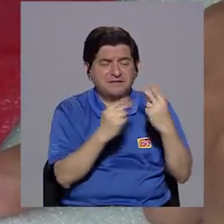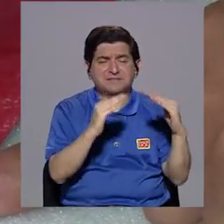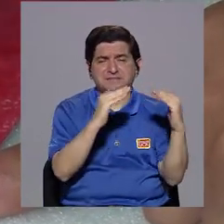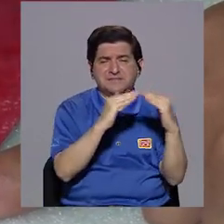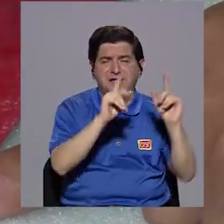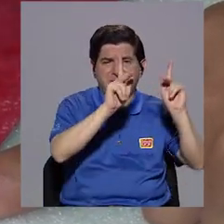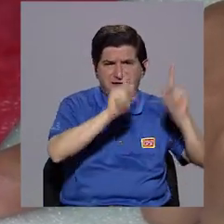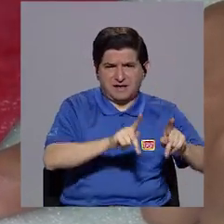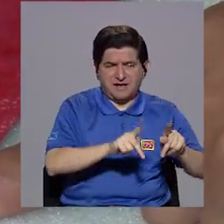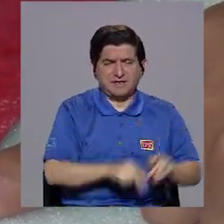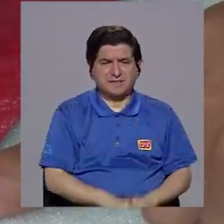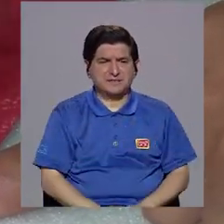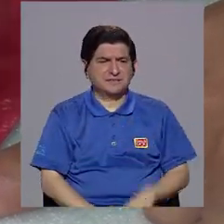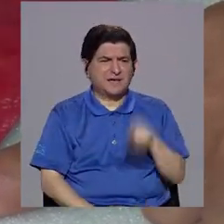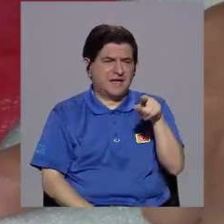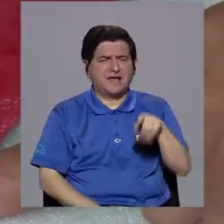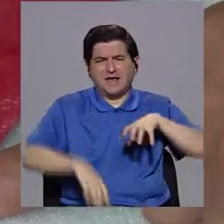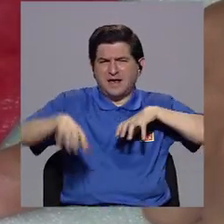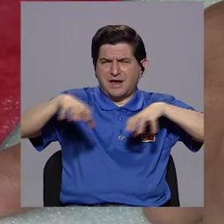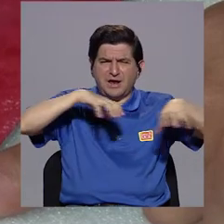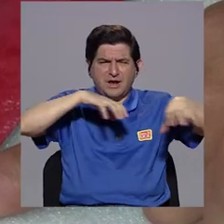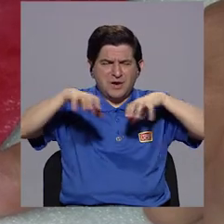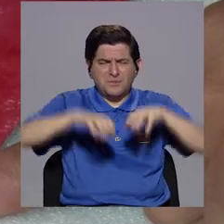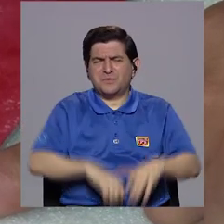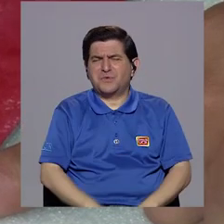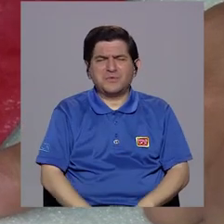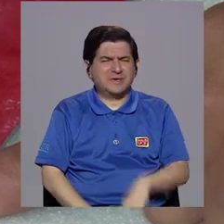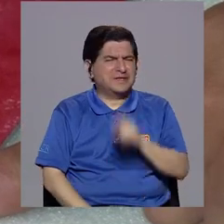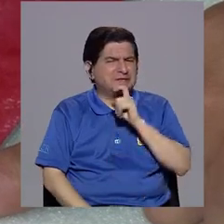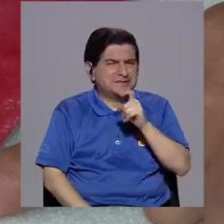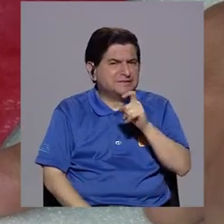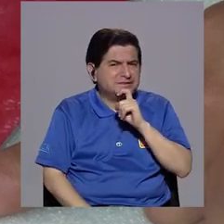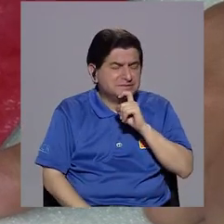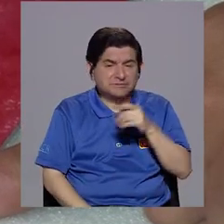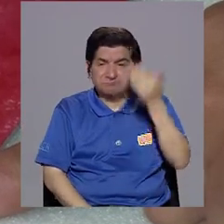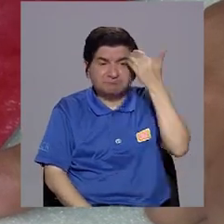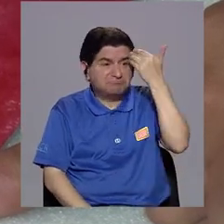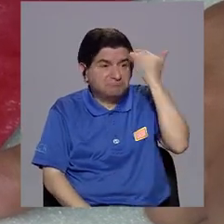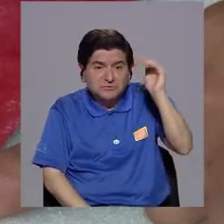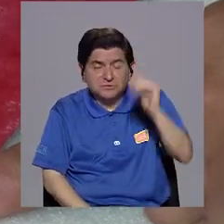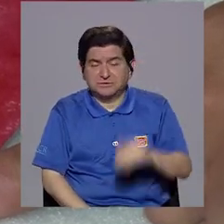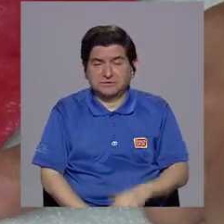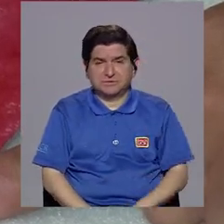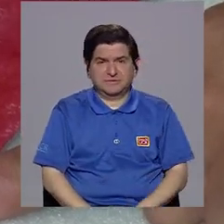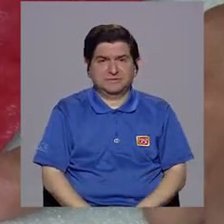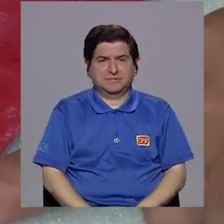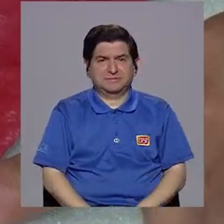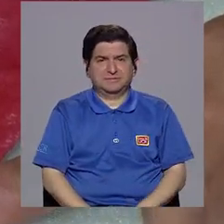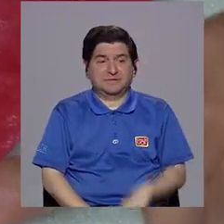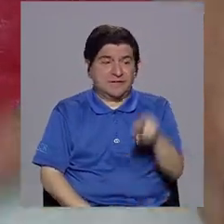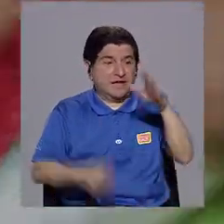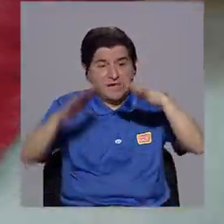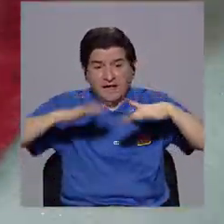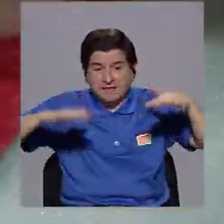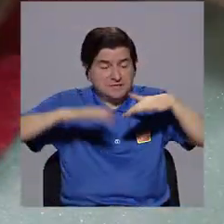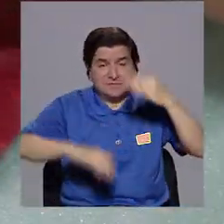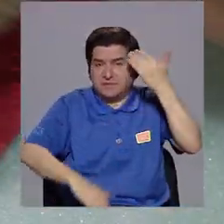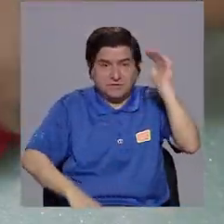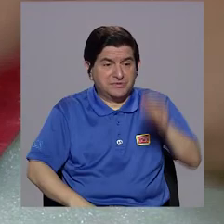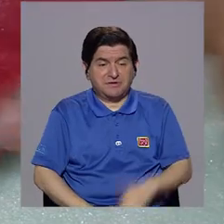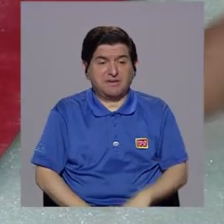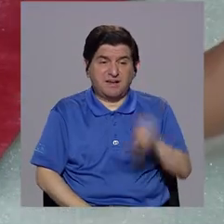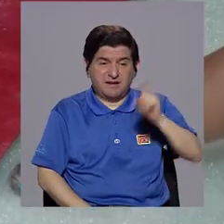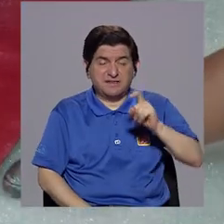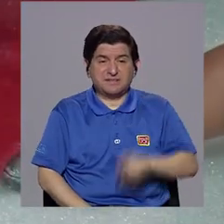les tocara ir a visitar a la casa de alguien, una persona que tal vez tenga una movilidad complicada, no saben cómo es ese espacio, tendrían